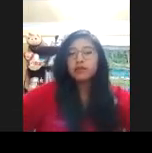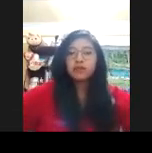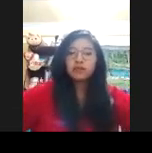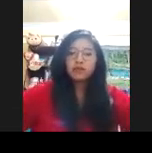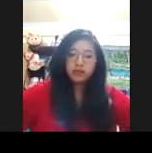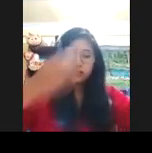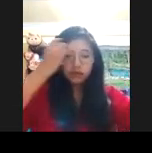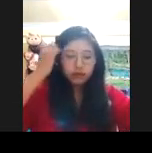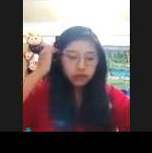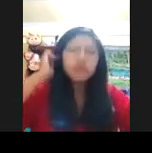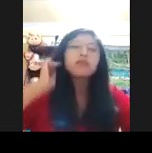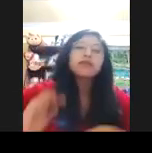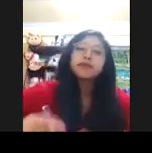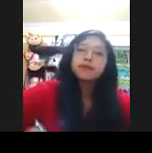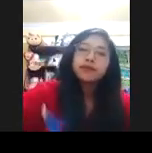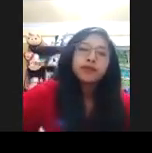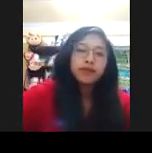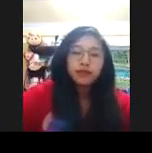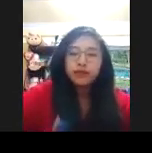no hay ninguna pregunta